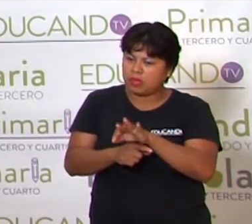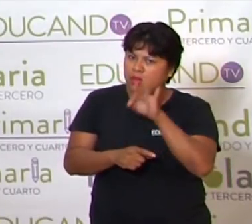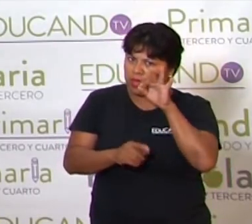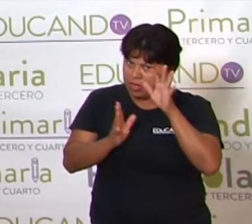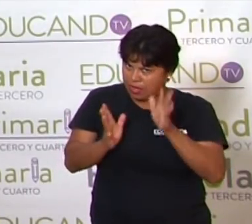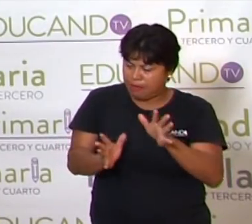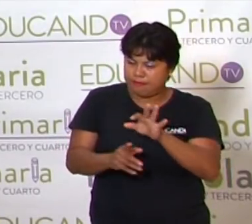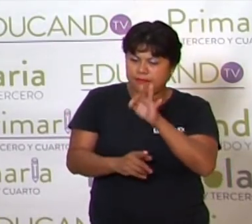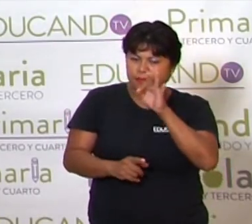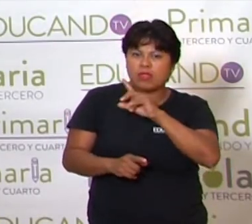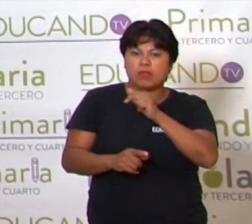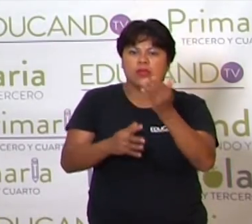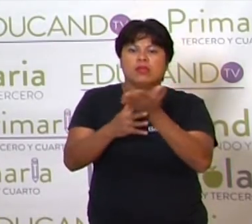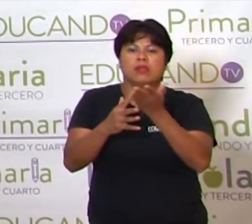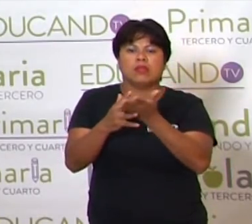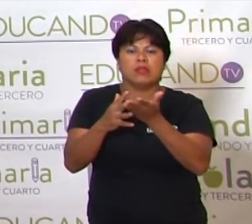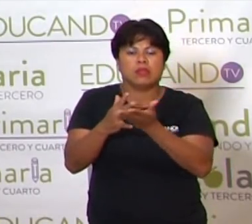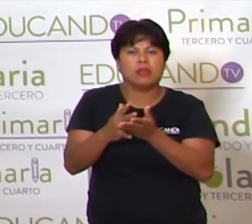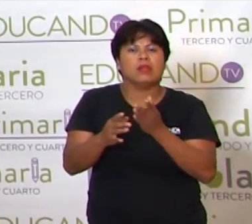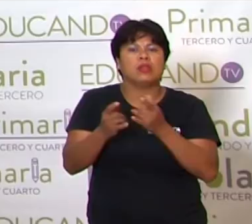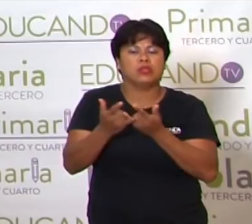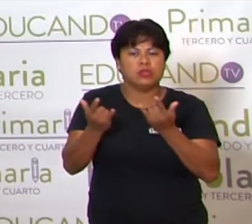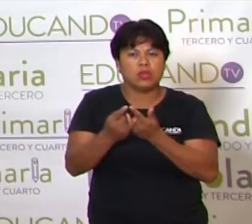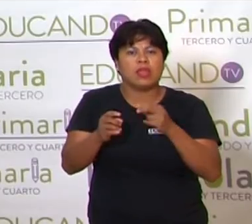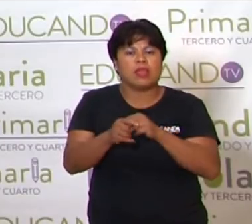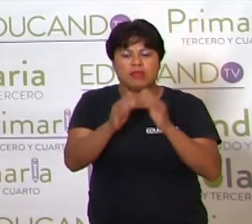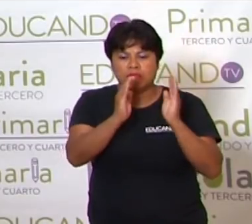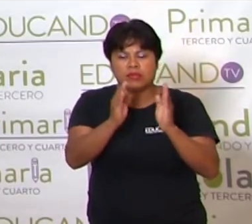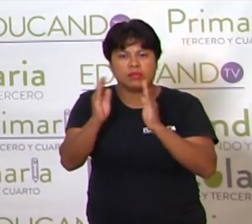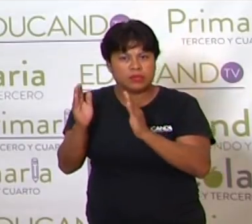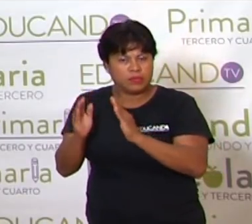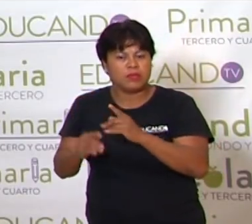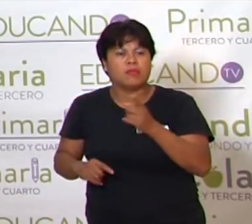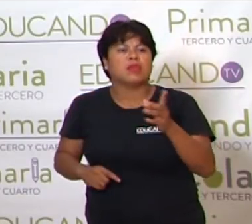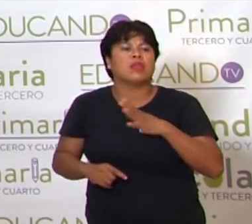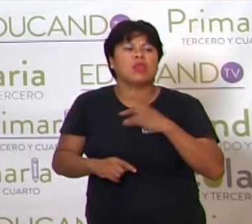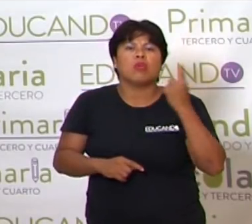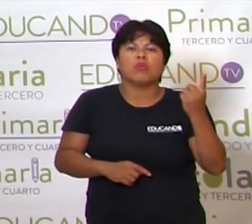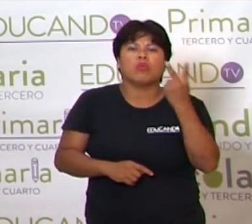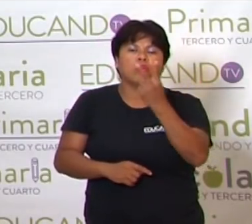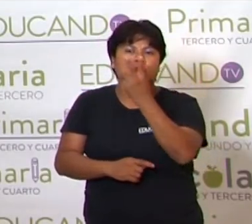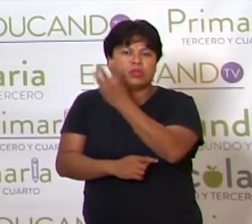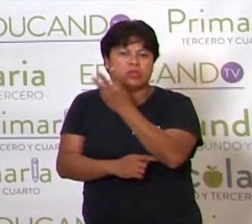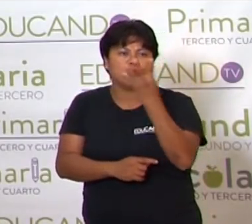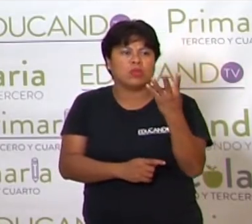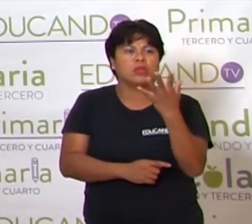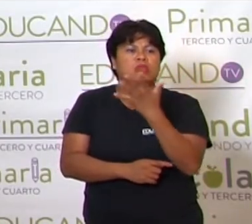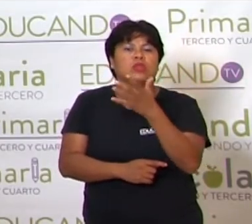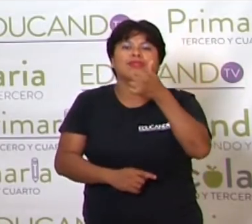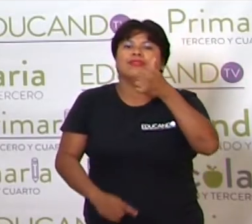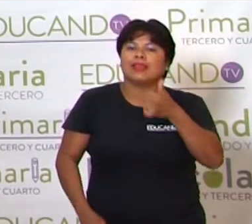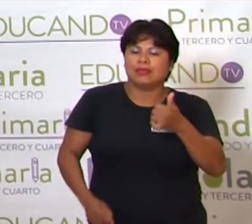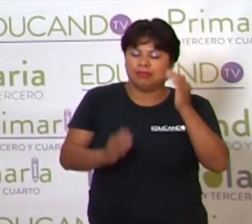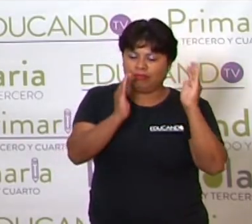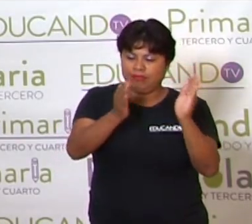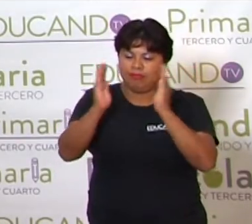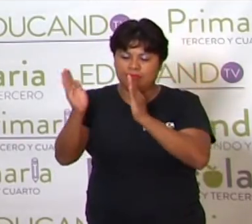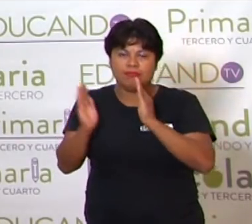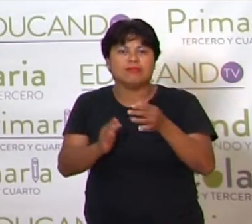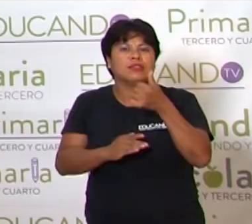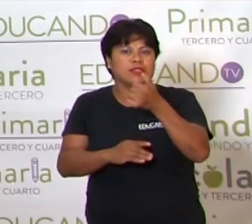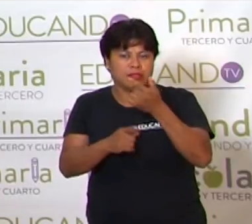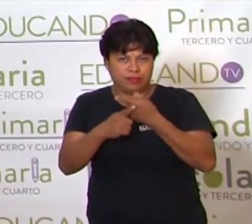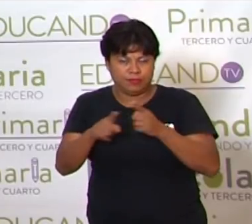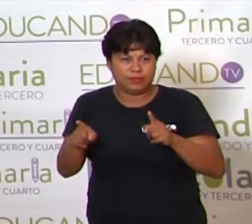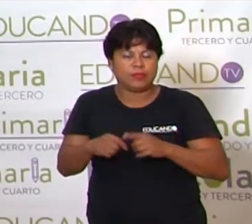elegí, dividí la historia en escenas. Me van a salir 1, 2, 3, 4, 5, 6 escenas. Son 6